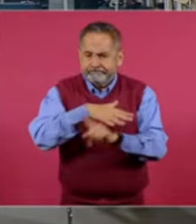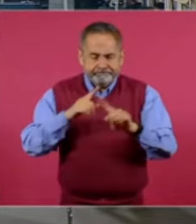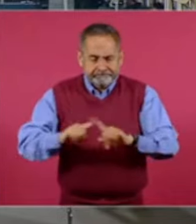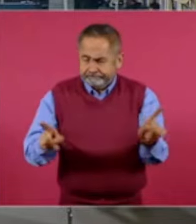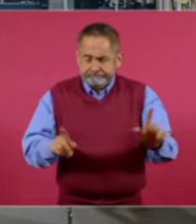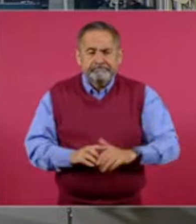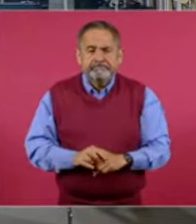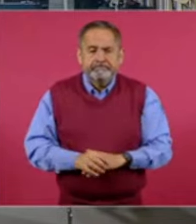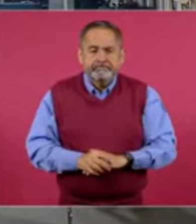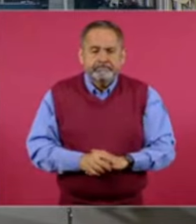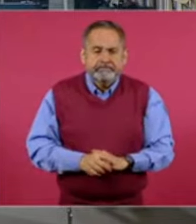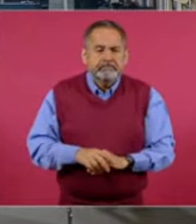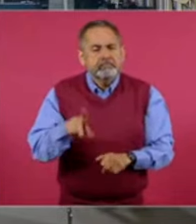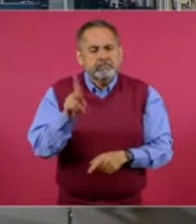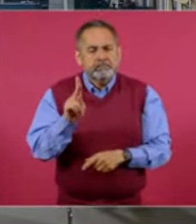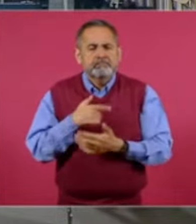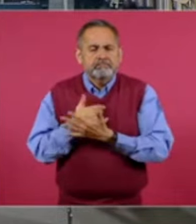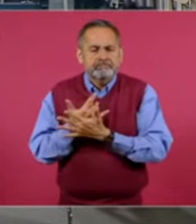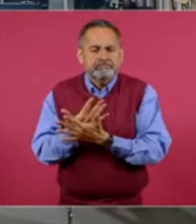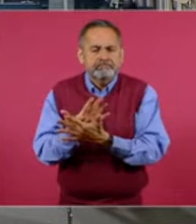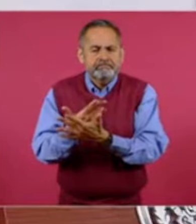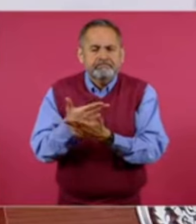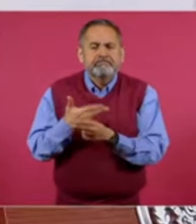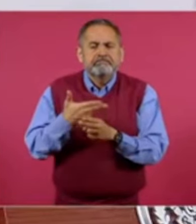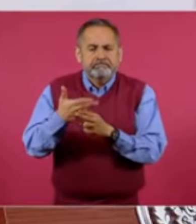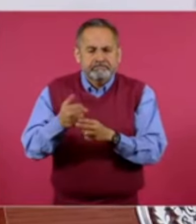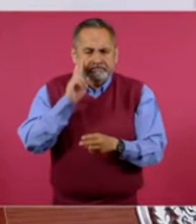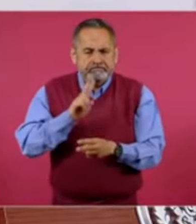Entonces, vamos a esperar el resultado.